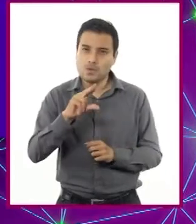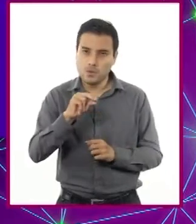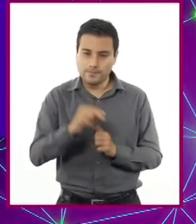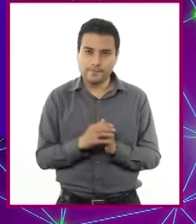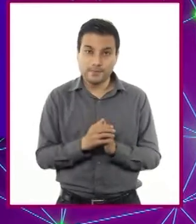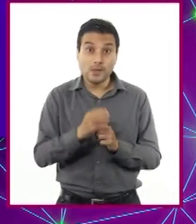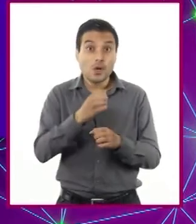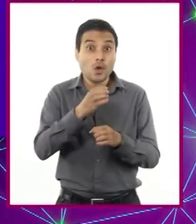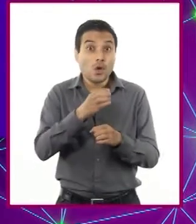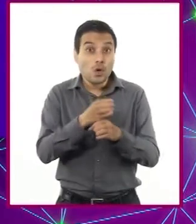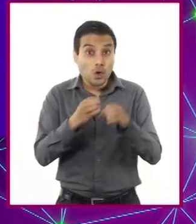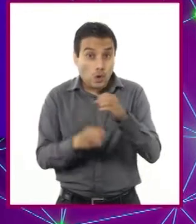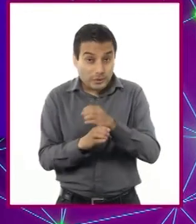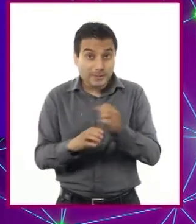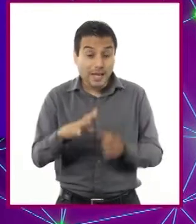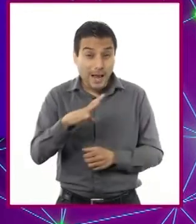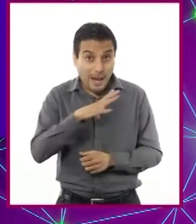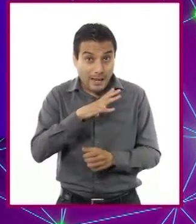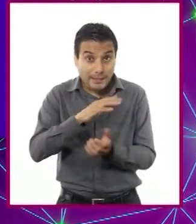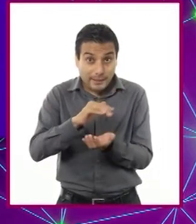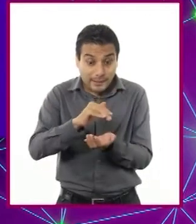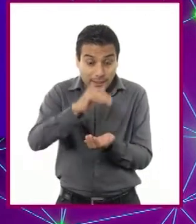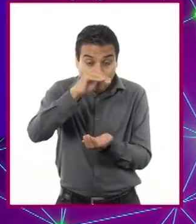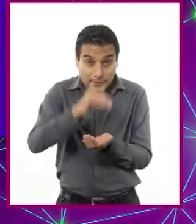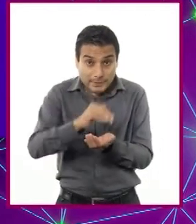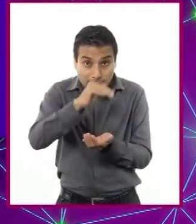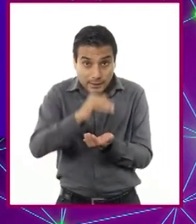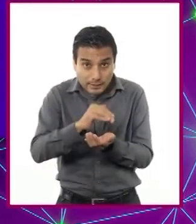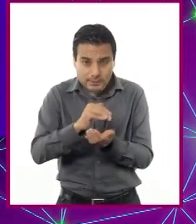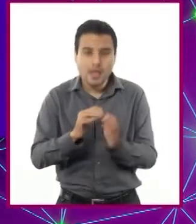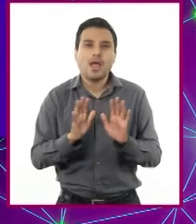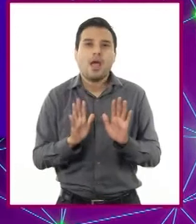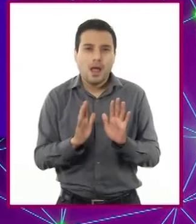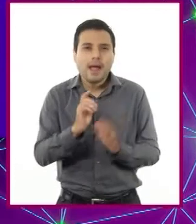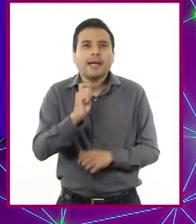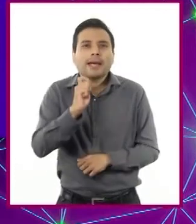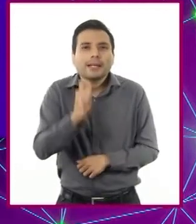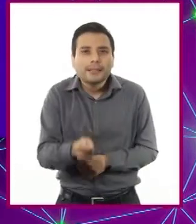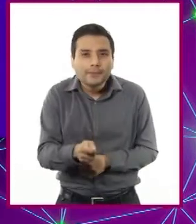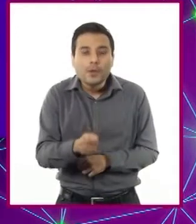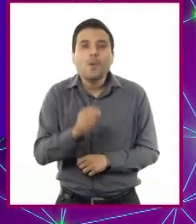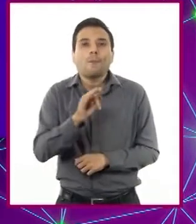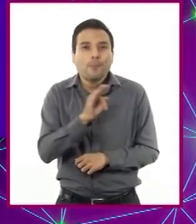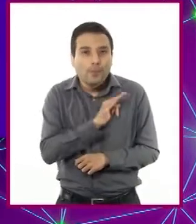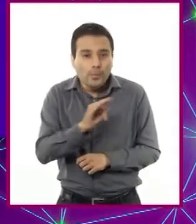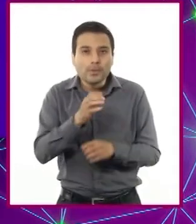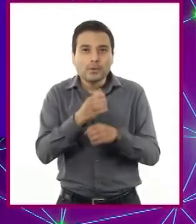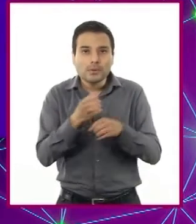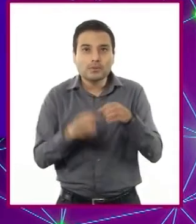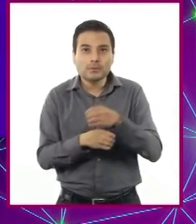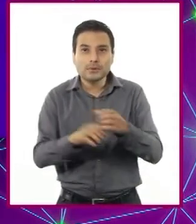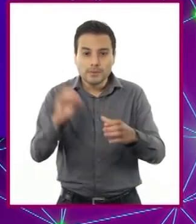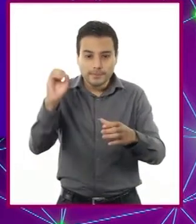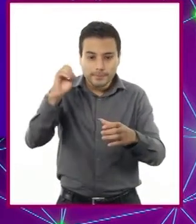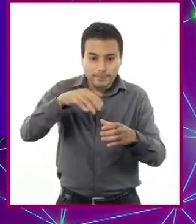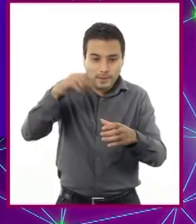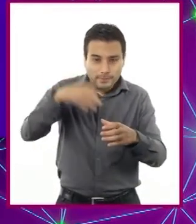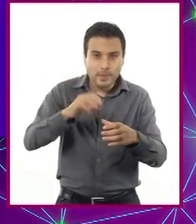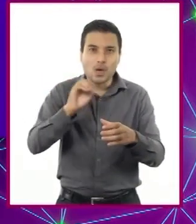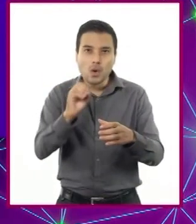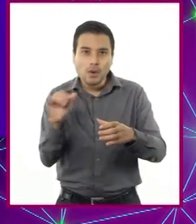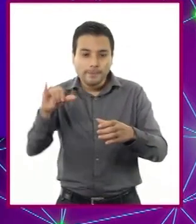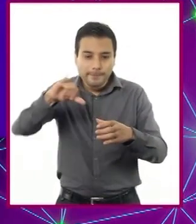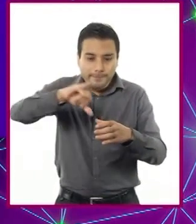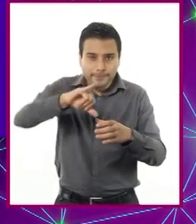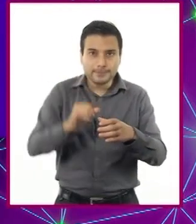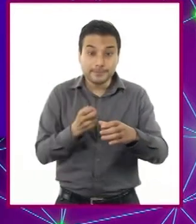cuya capacidad es medible son aquellos en los que se pueden introducir cosas o sustancias, y se les conoce